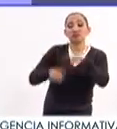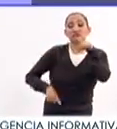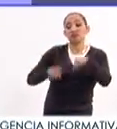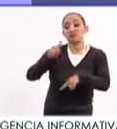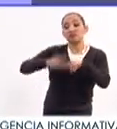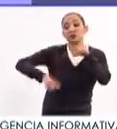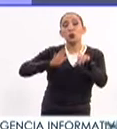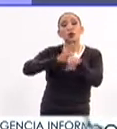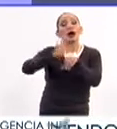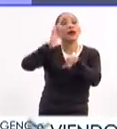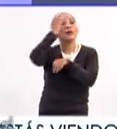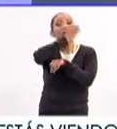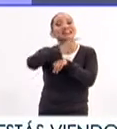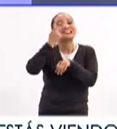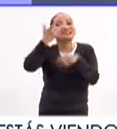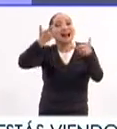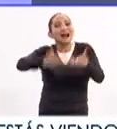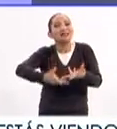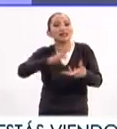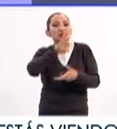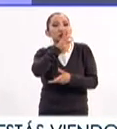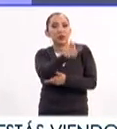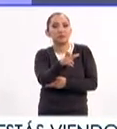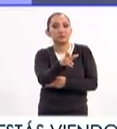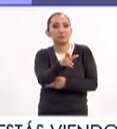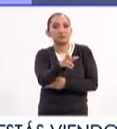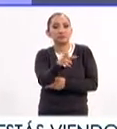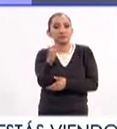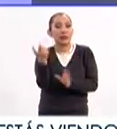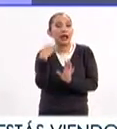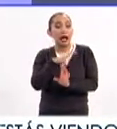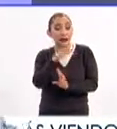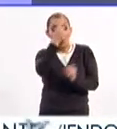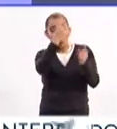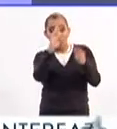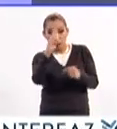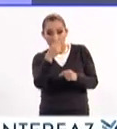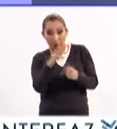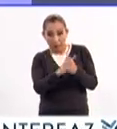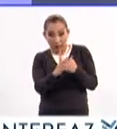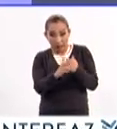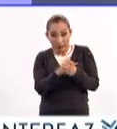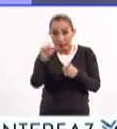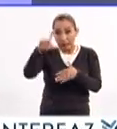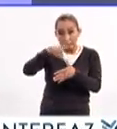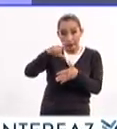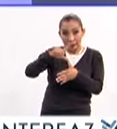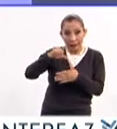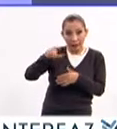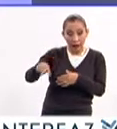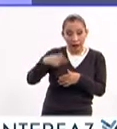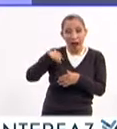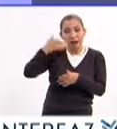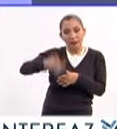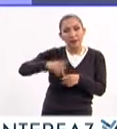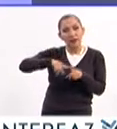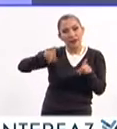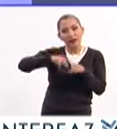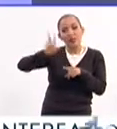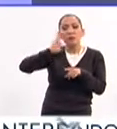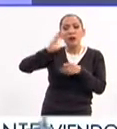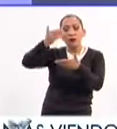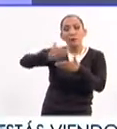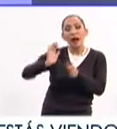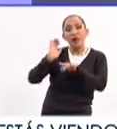que se evalúa, es lo que se hace con el resultado. Hay universidades en el país y en América Latina que aceptan diferentes pruebas